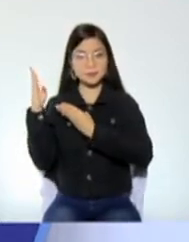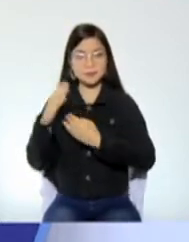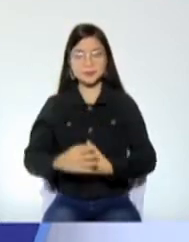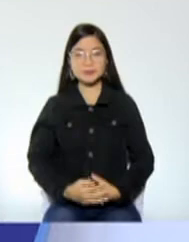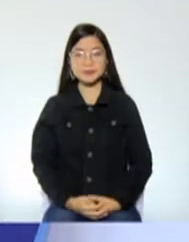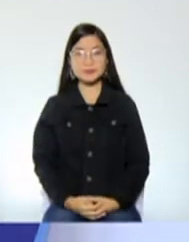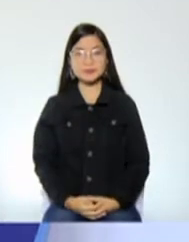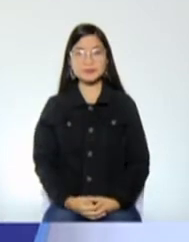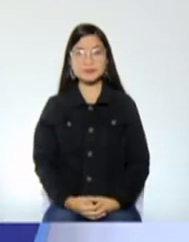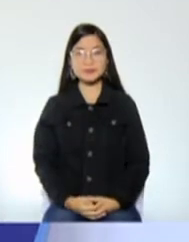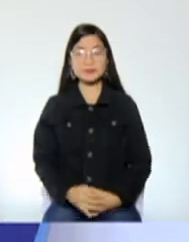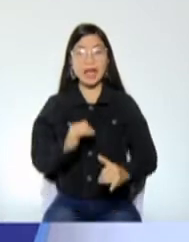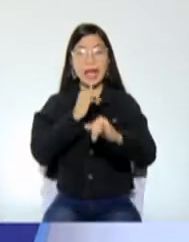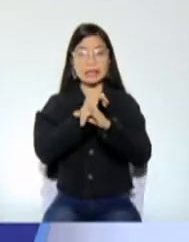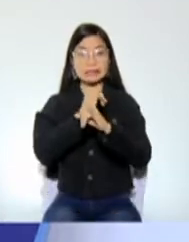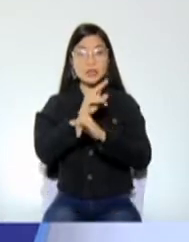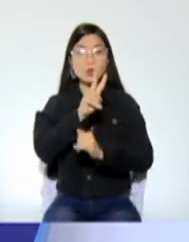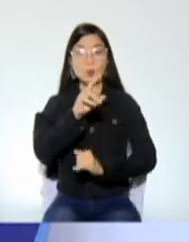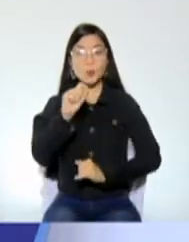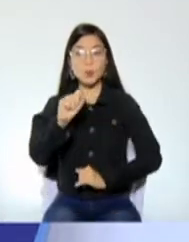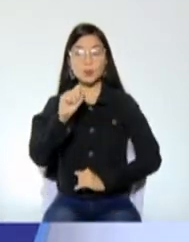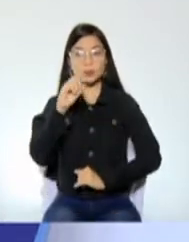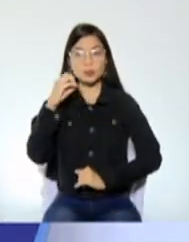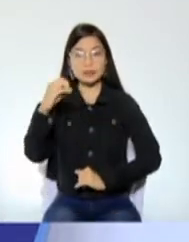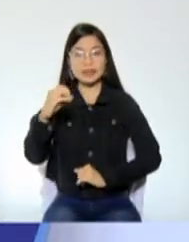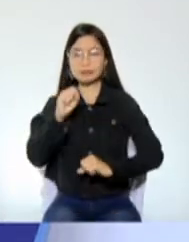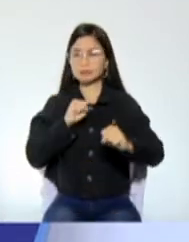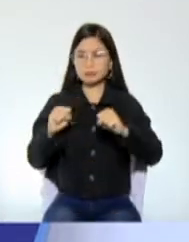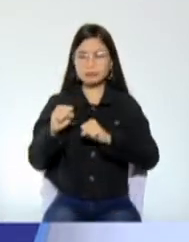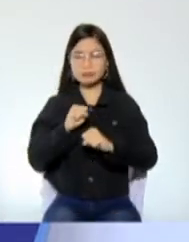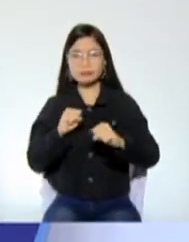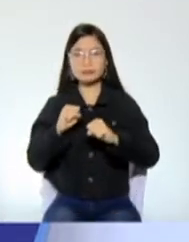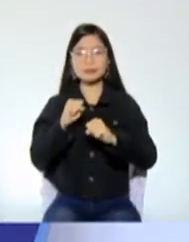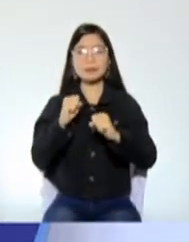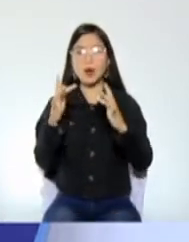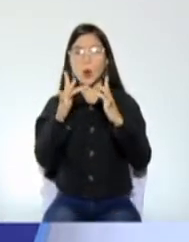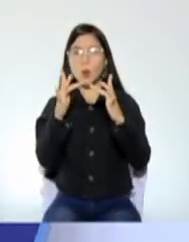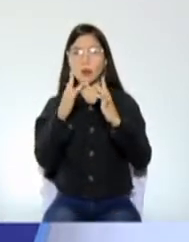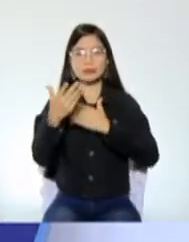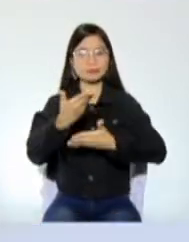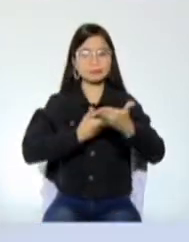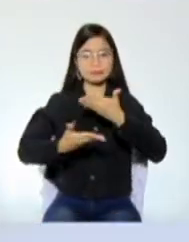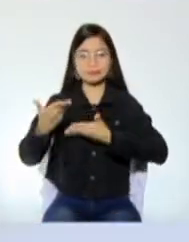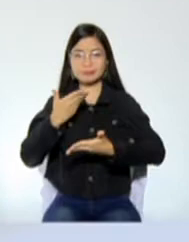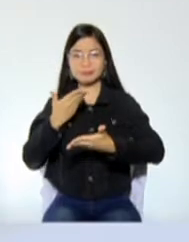plataforma 2.0 está totalmente activa para que interactúen con nosotros.